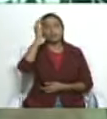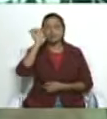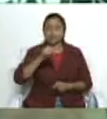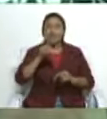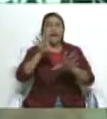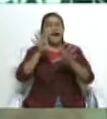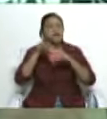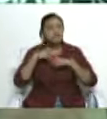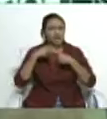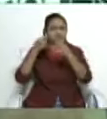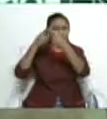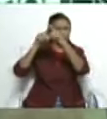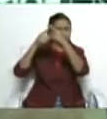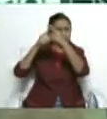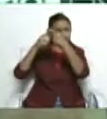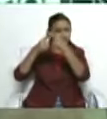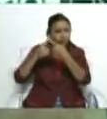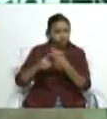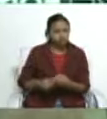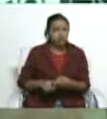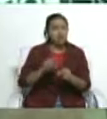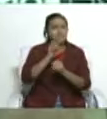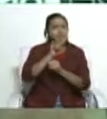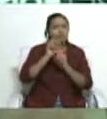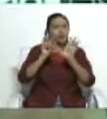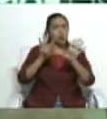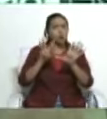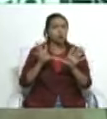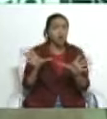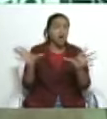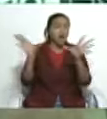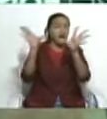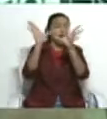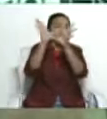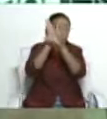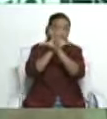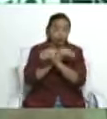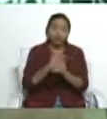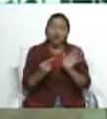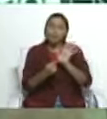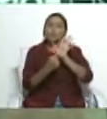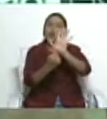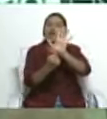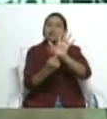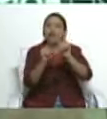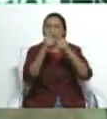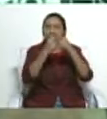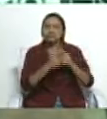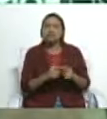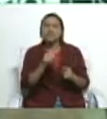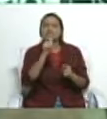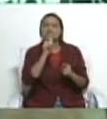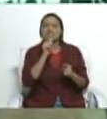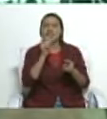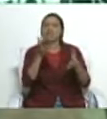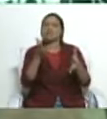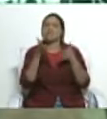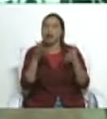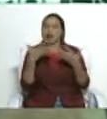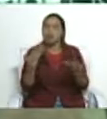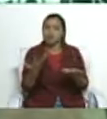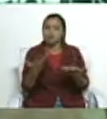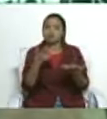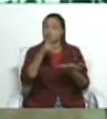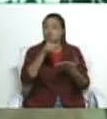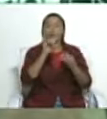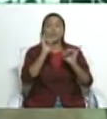de julio en la noche, cuando este poder electoral esté emitiendo cada uno de los resultados, y que a partir de